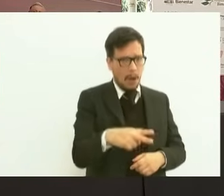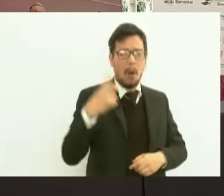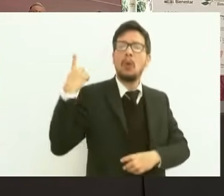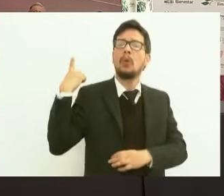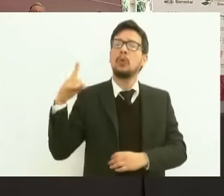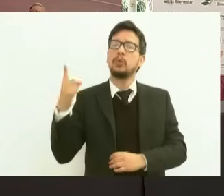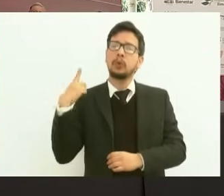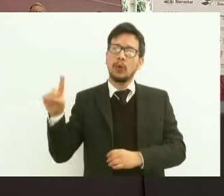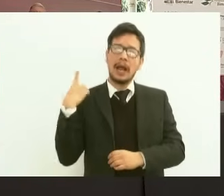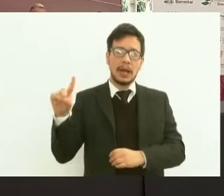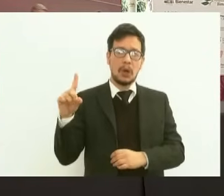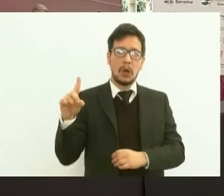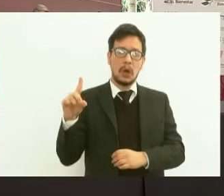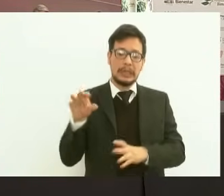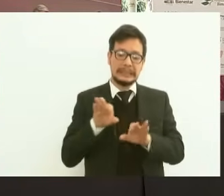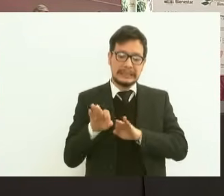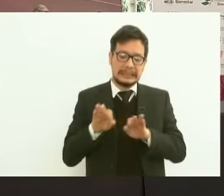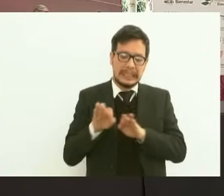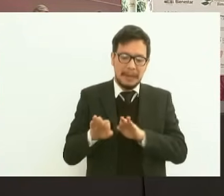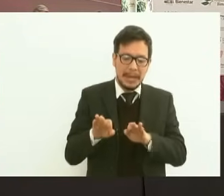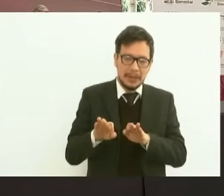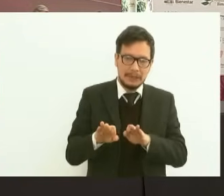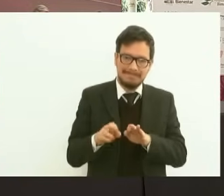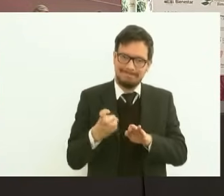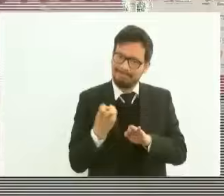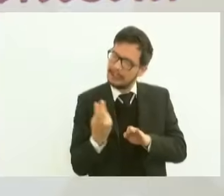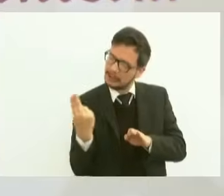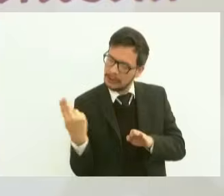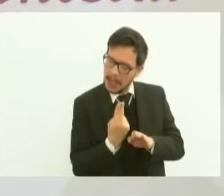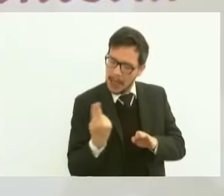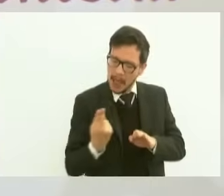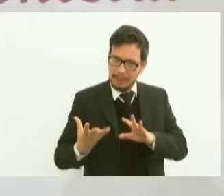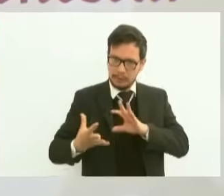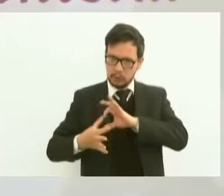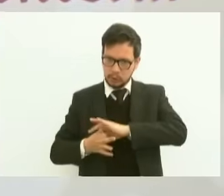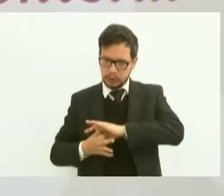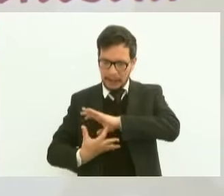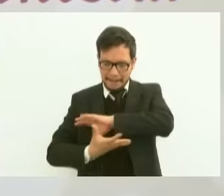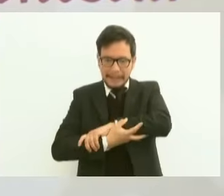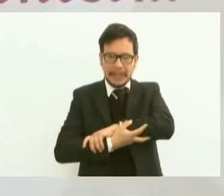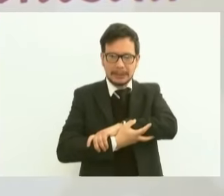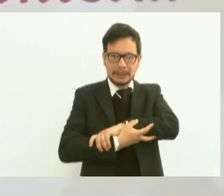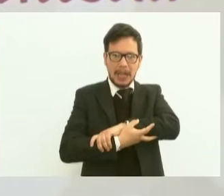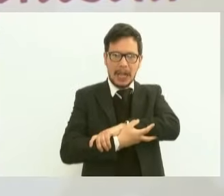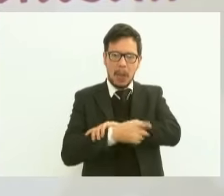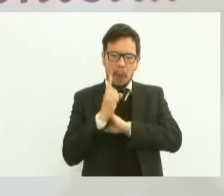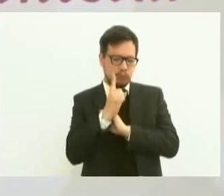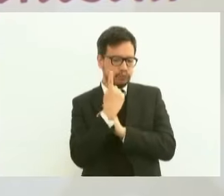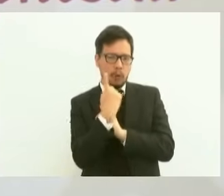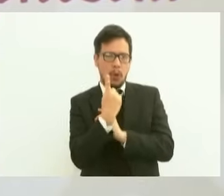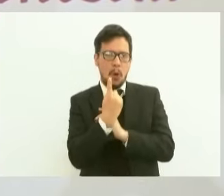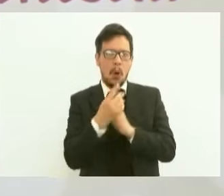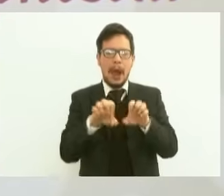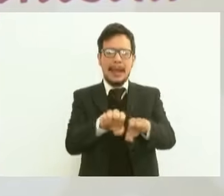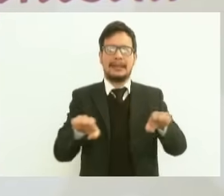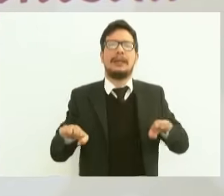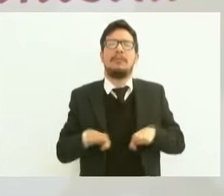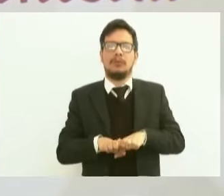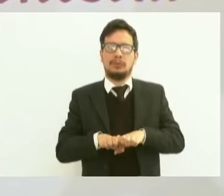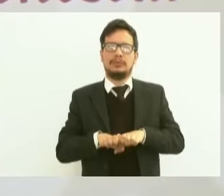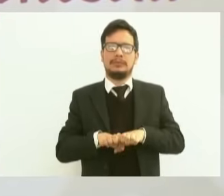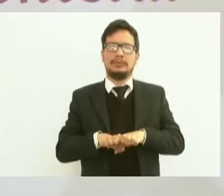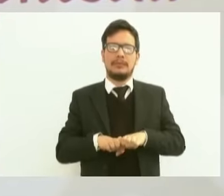podemos lograrlo si unimos nuestras fuerzas y colaboramos desde un solo frente, el frente